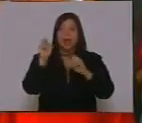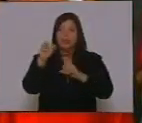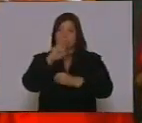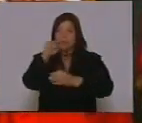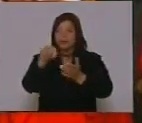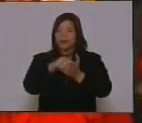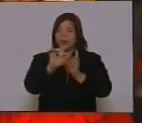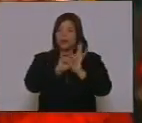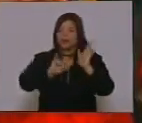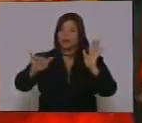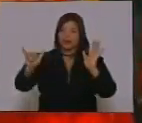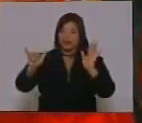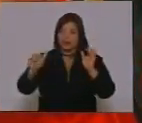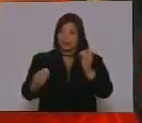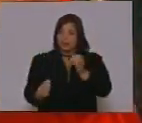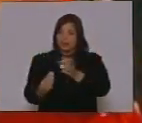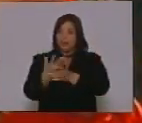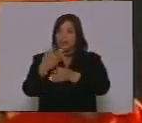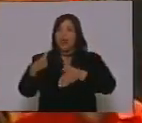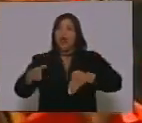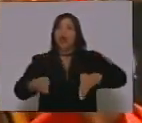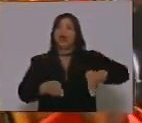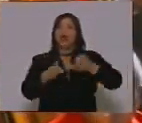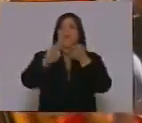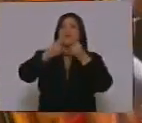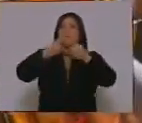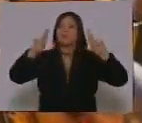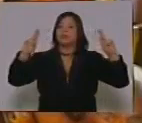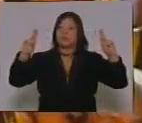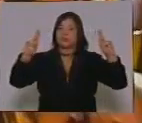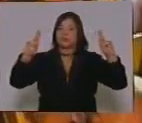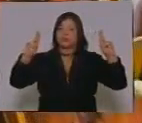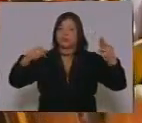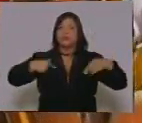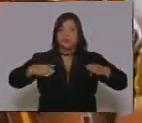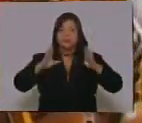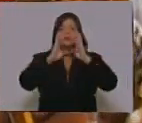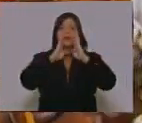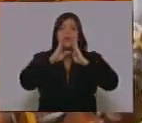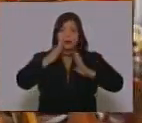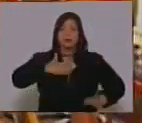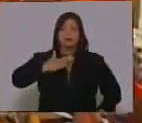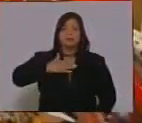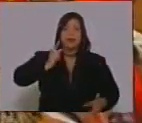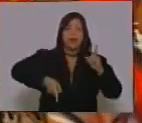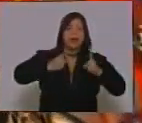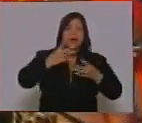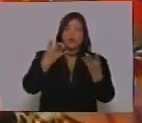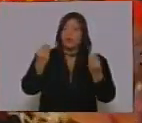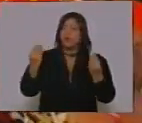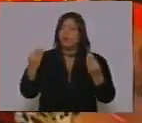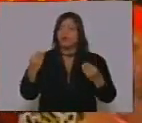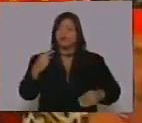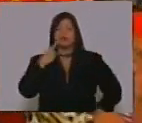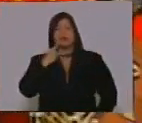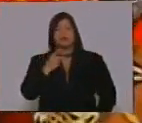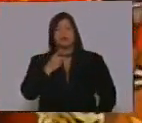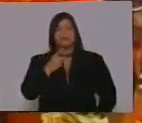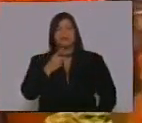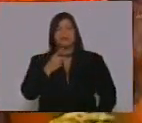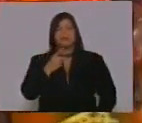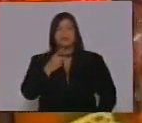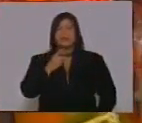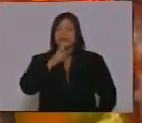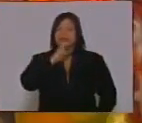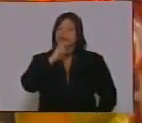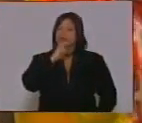Nacional Constituyente como un camino para la paz, debo confesar que muchos mirandinos veíamos esa opción como